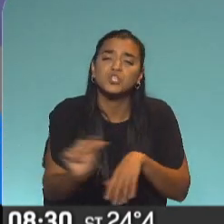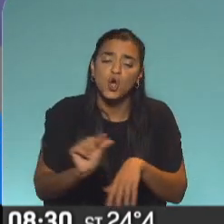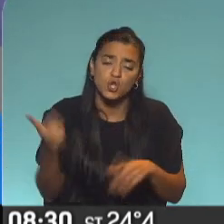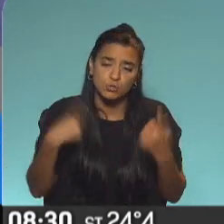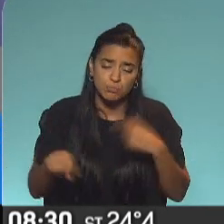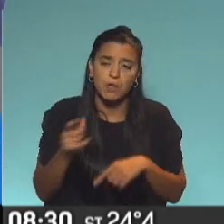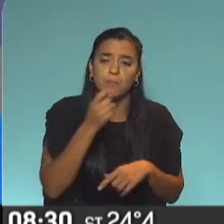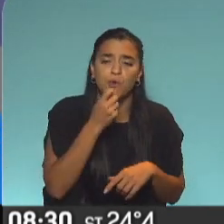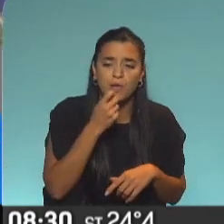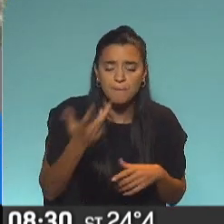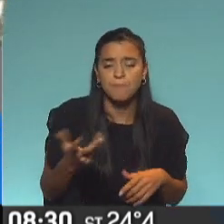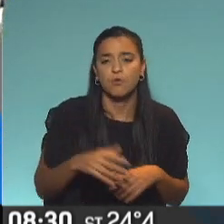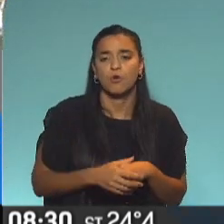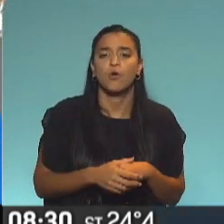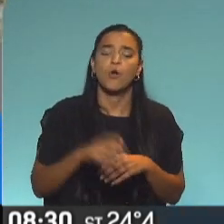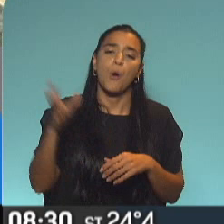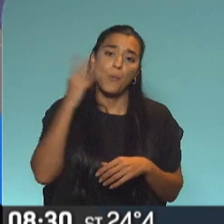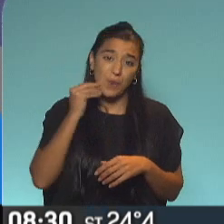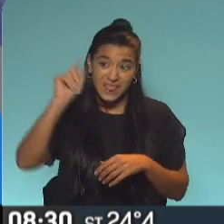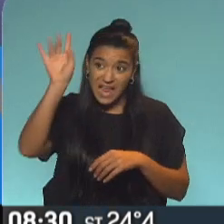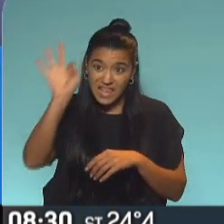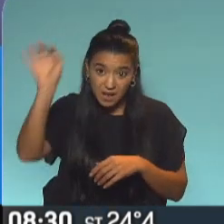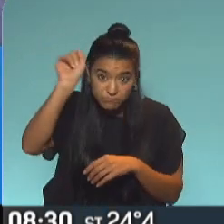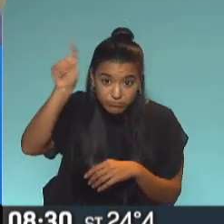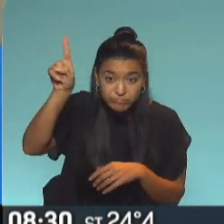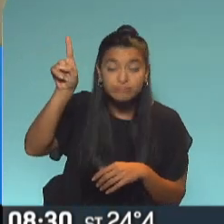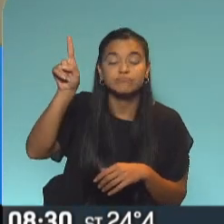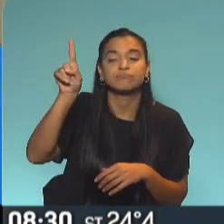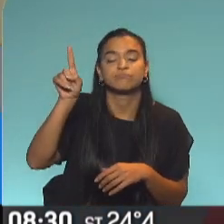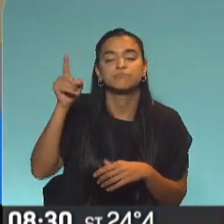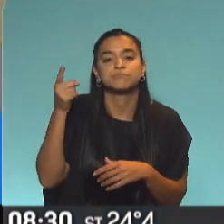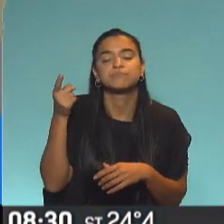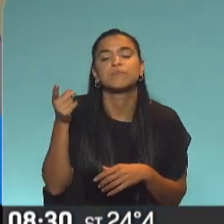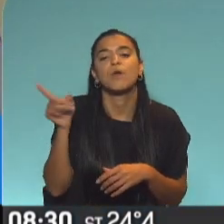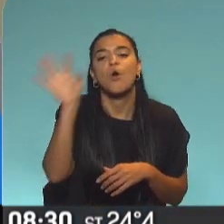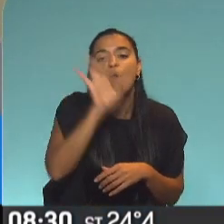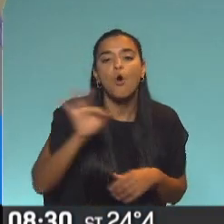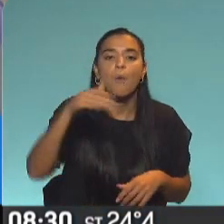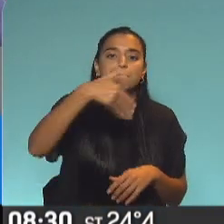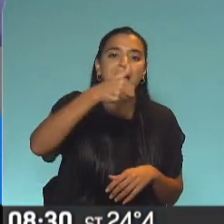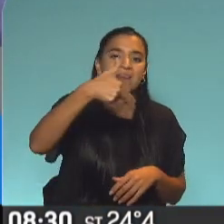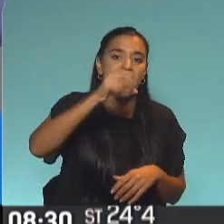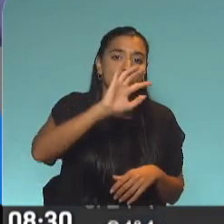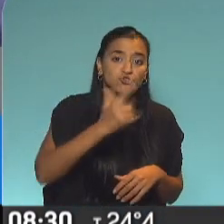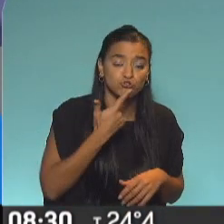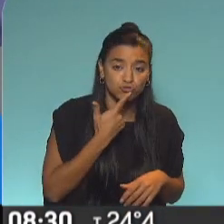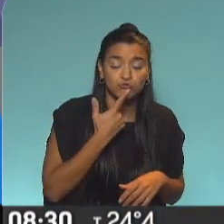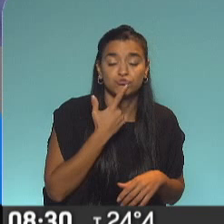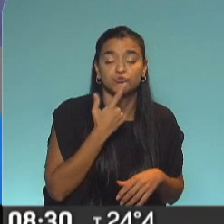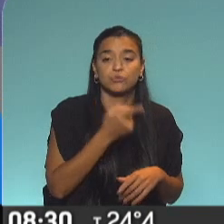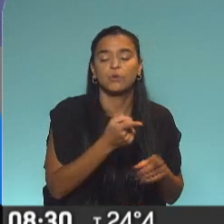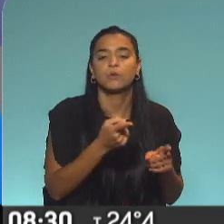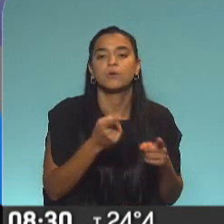variantes, tanto la variante británica, ¿no?, como las variantes de Manaus, son variantes